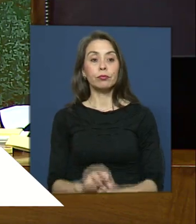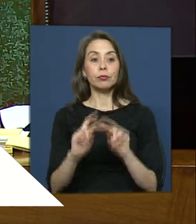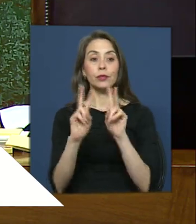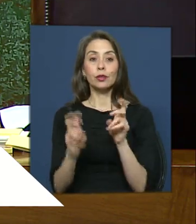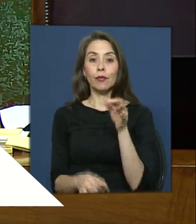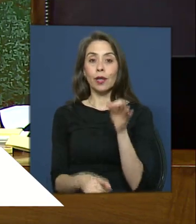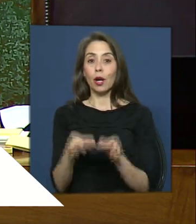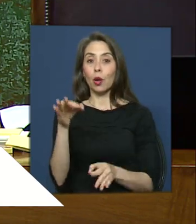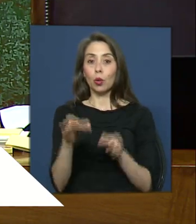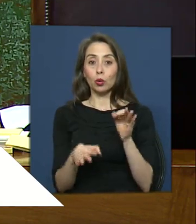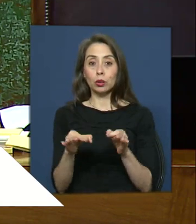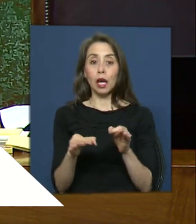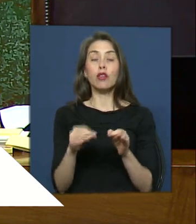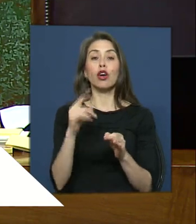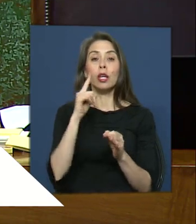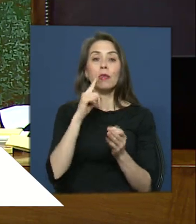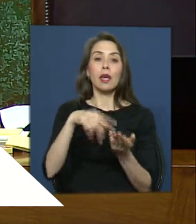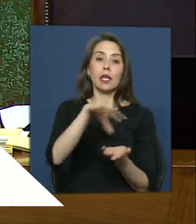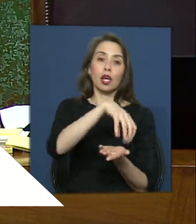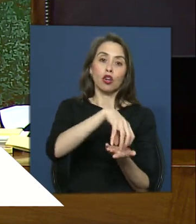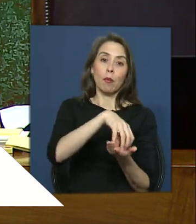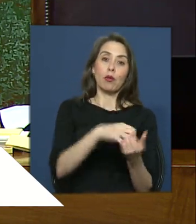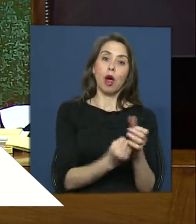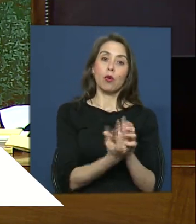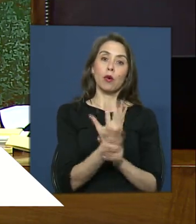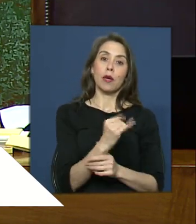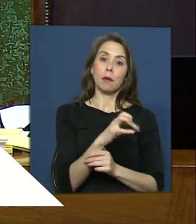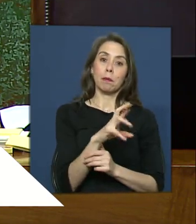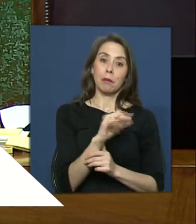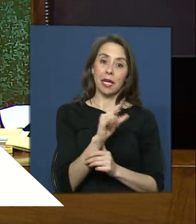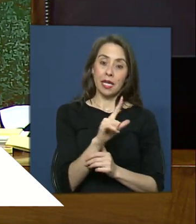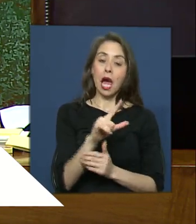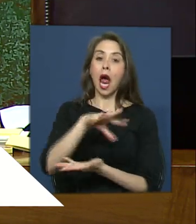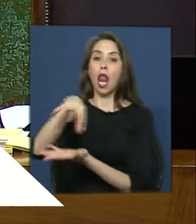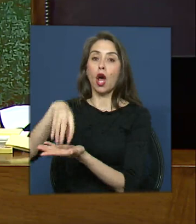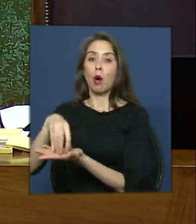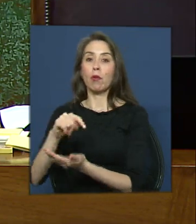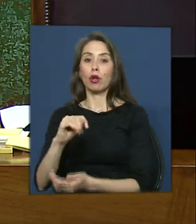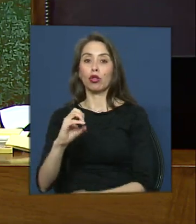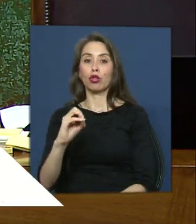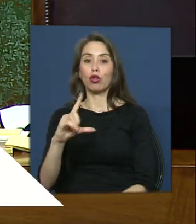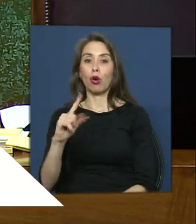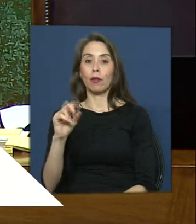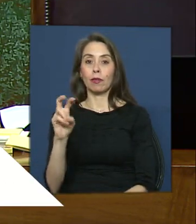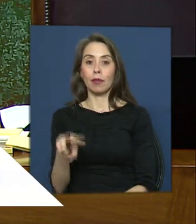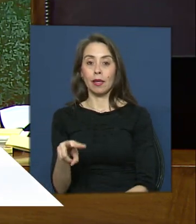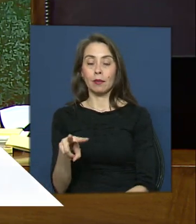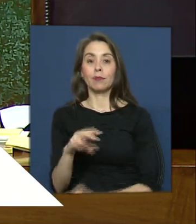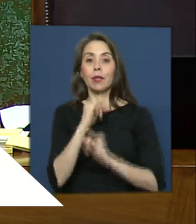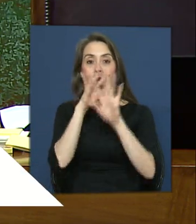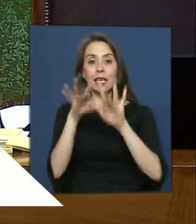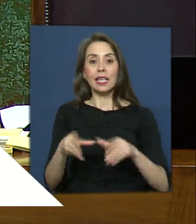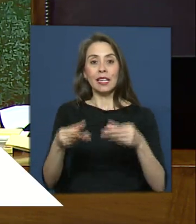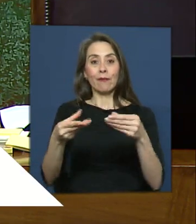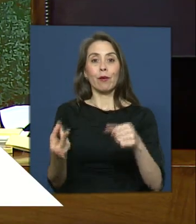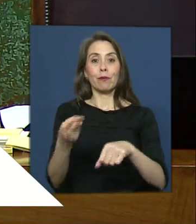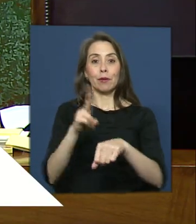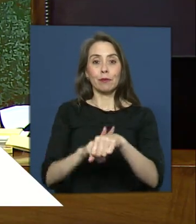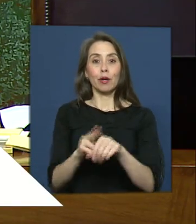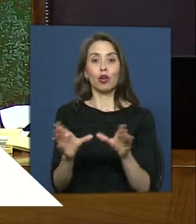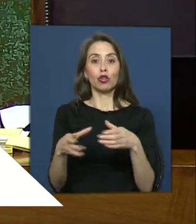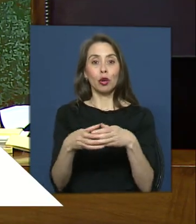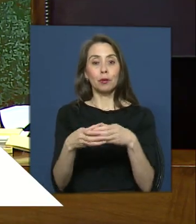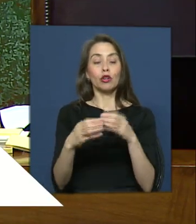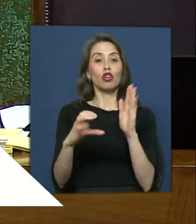los juzgados con asiento en las comunas de Nueva Imperial y Tolten, el informe complementario de la Comisión